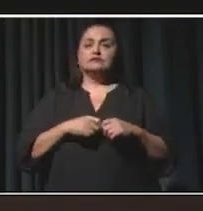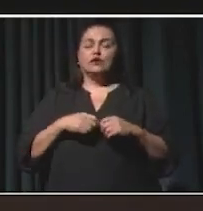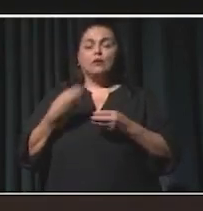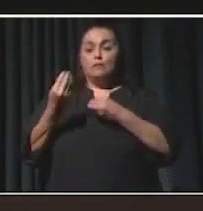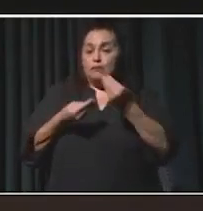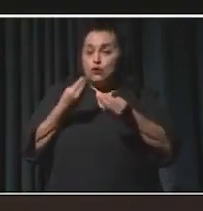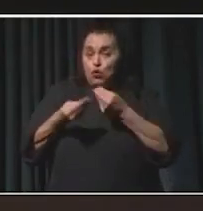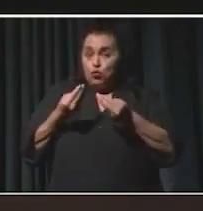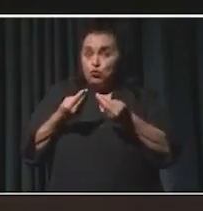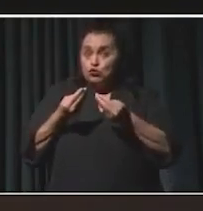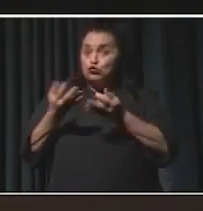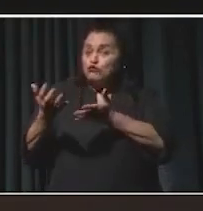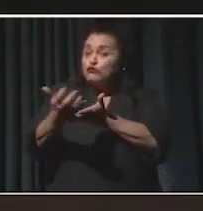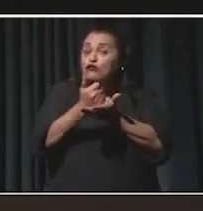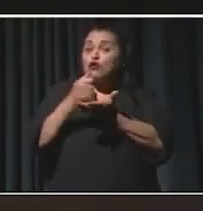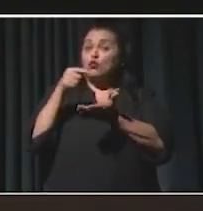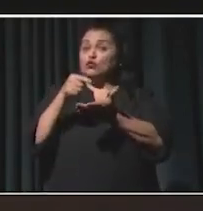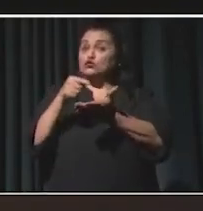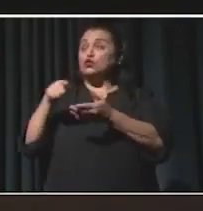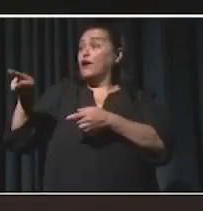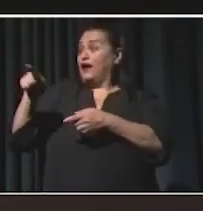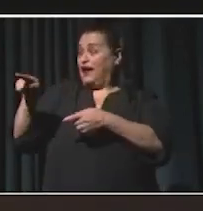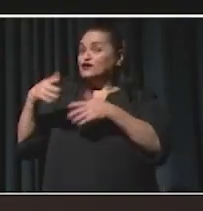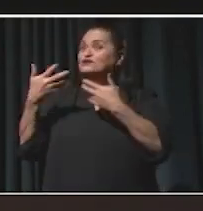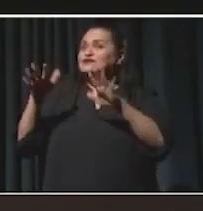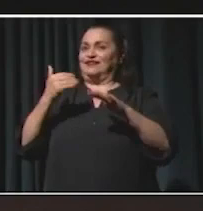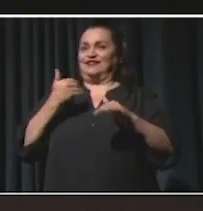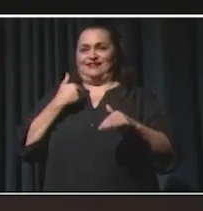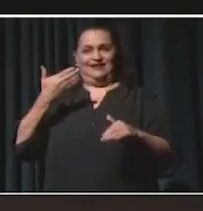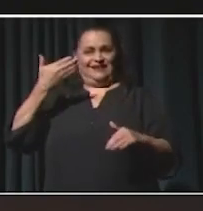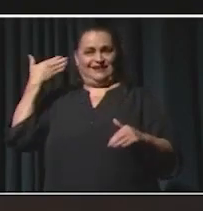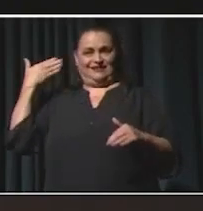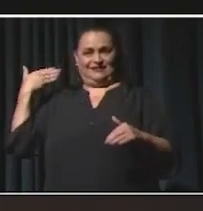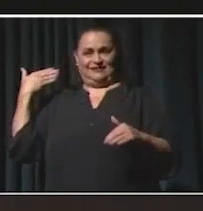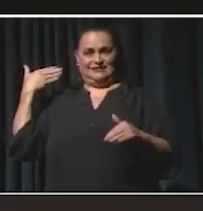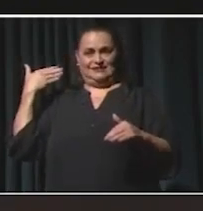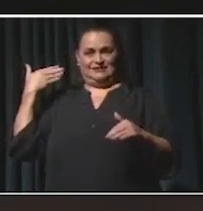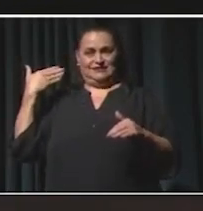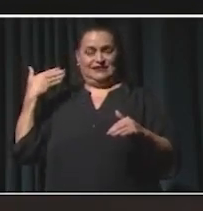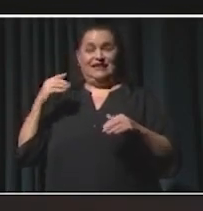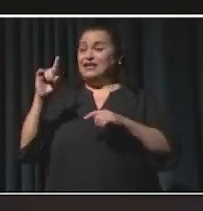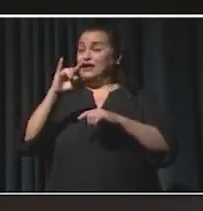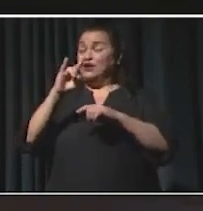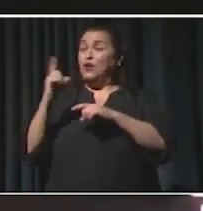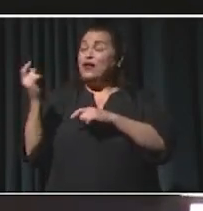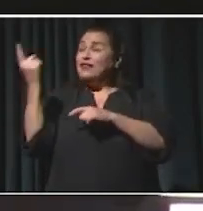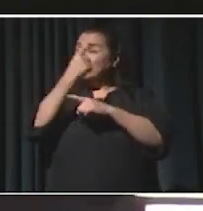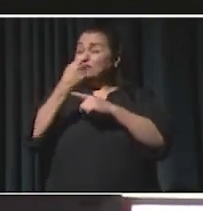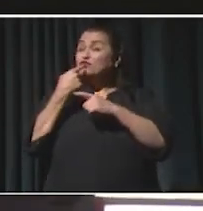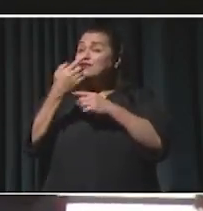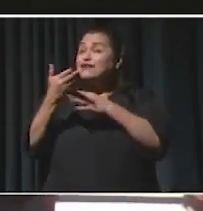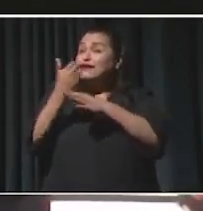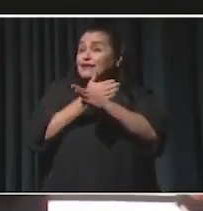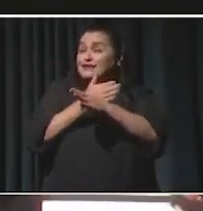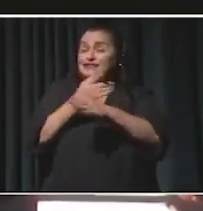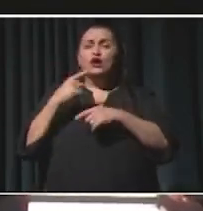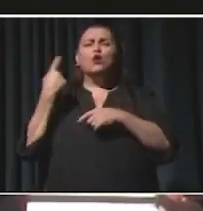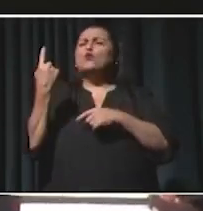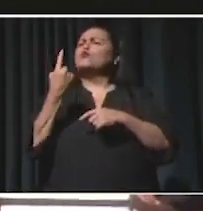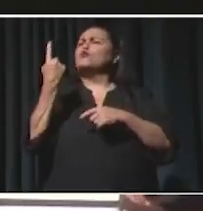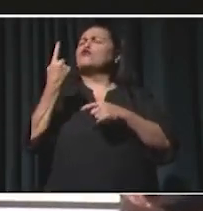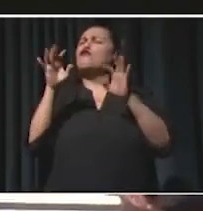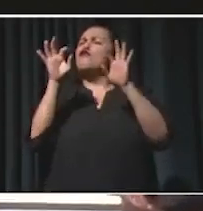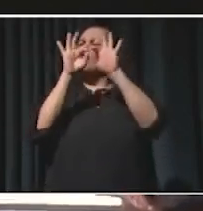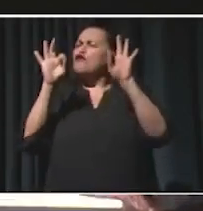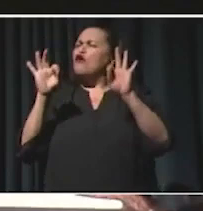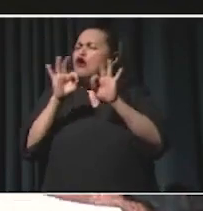producto de un recurso con el cual ellos ya contaban. Y como les dije anteriormente, no es únicamente una fórmula